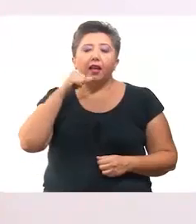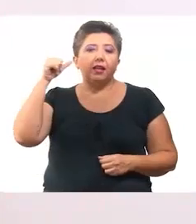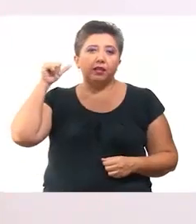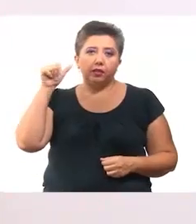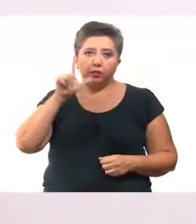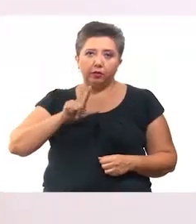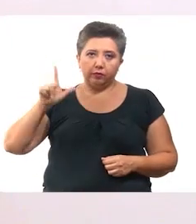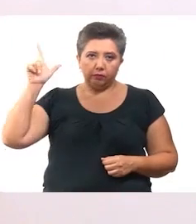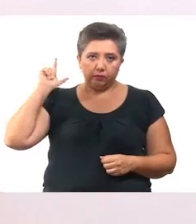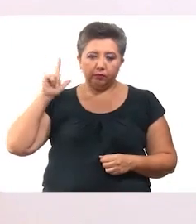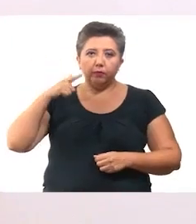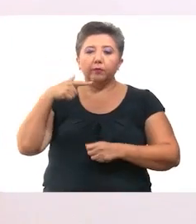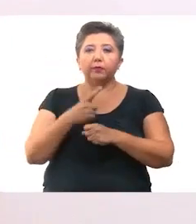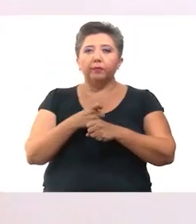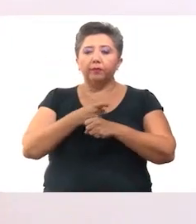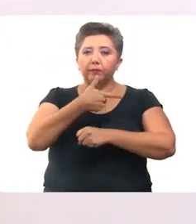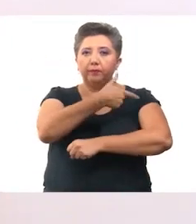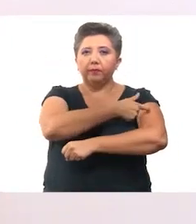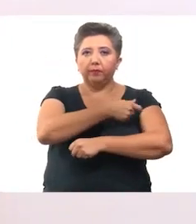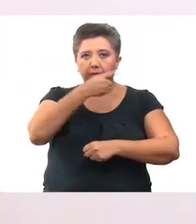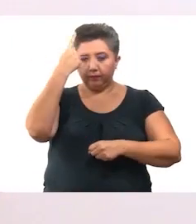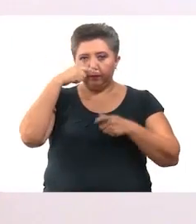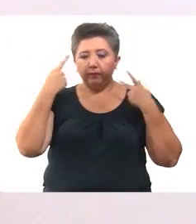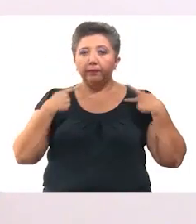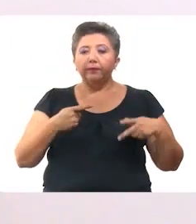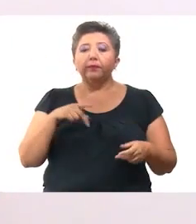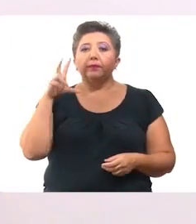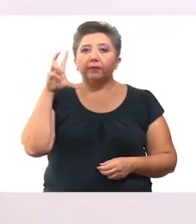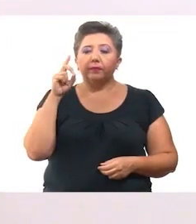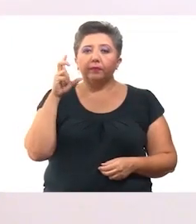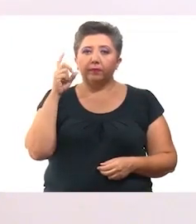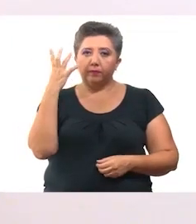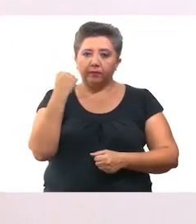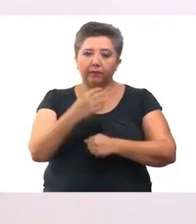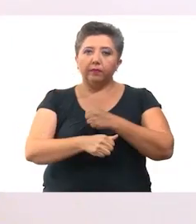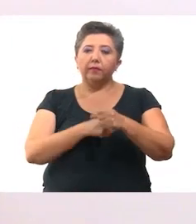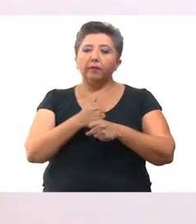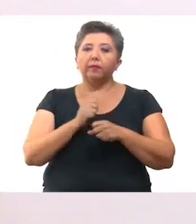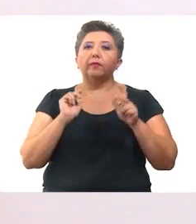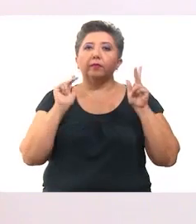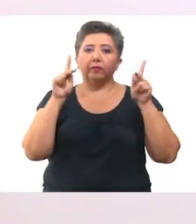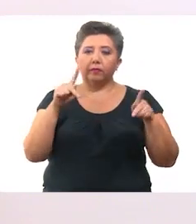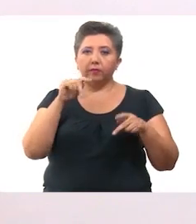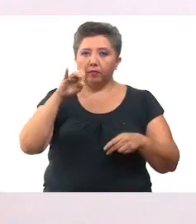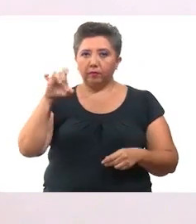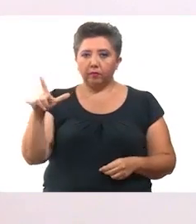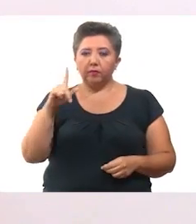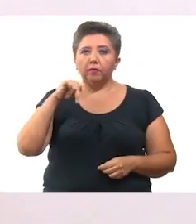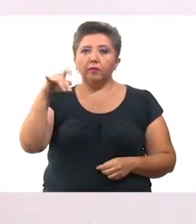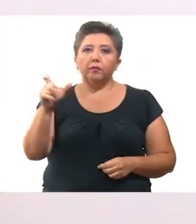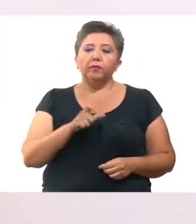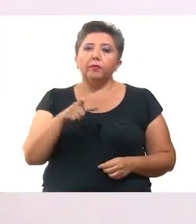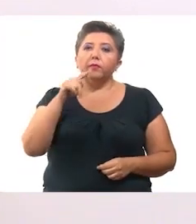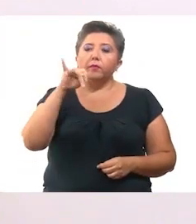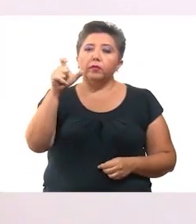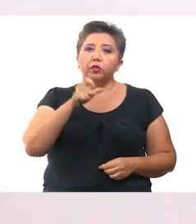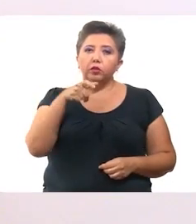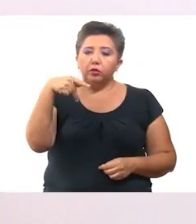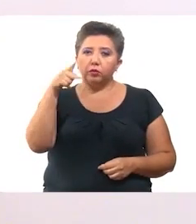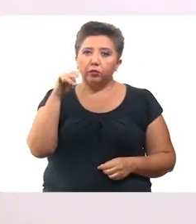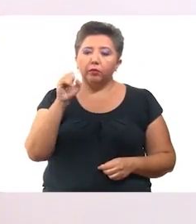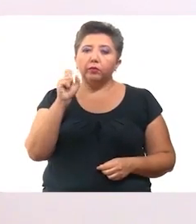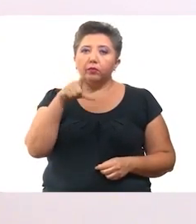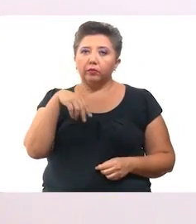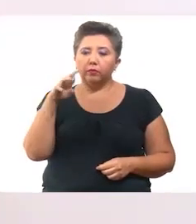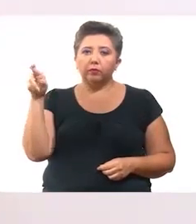lunes 12 se inició la aplicación de primeras dosis de vacunas para personas de 30 a 39 años en Progreso, Ticul, Tecash, Tixcocop,